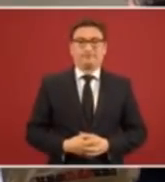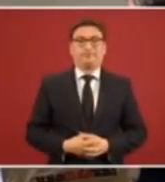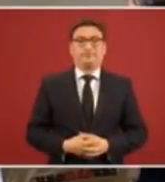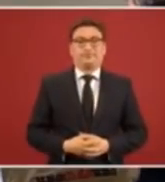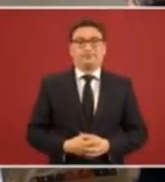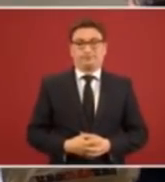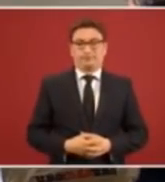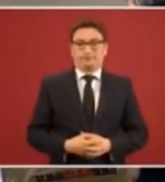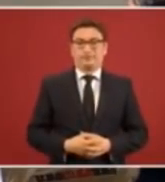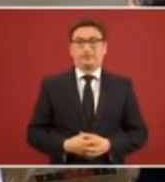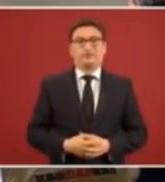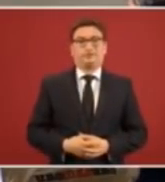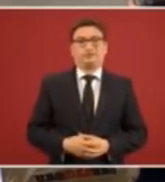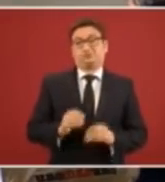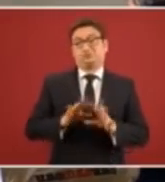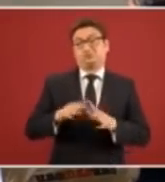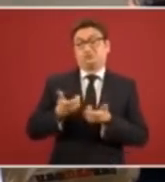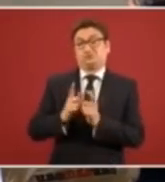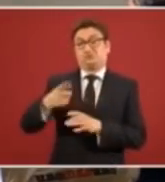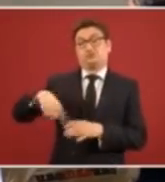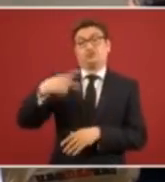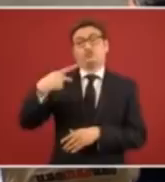Desde luego están en todo su derecho